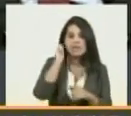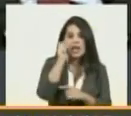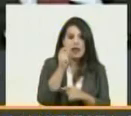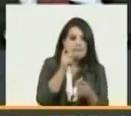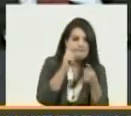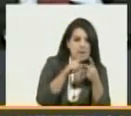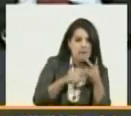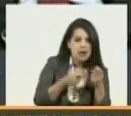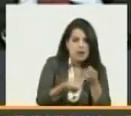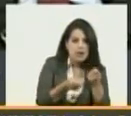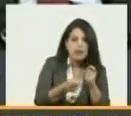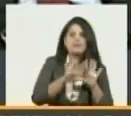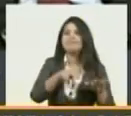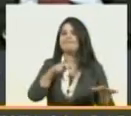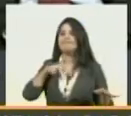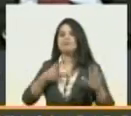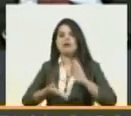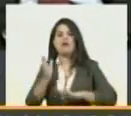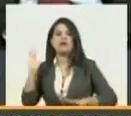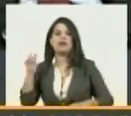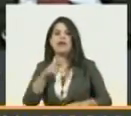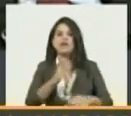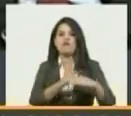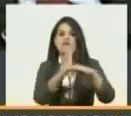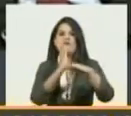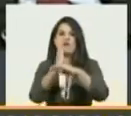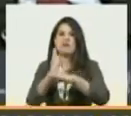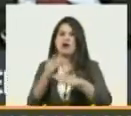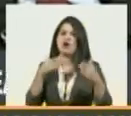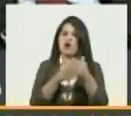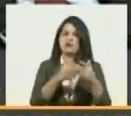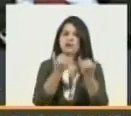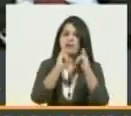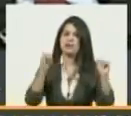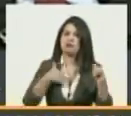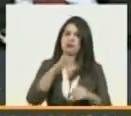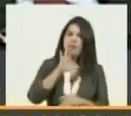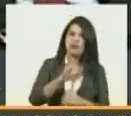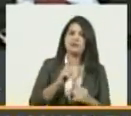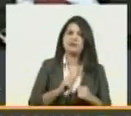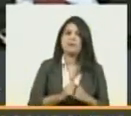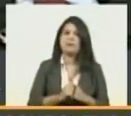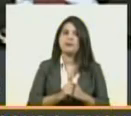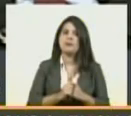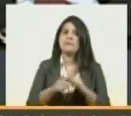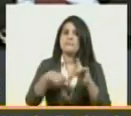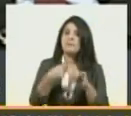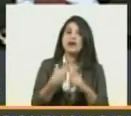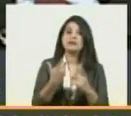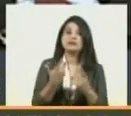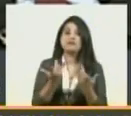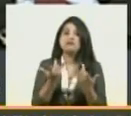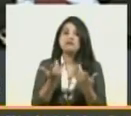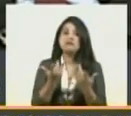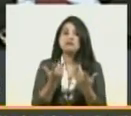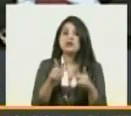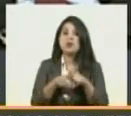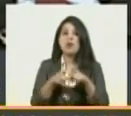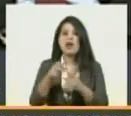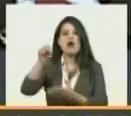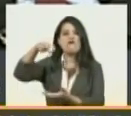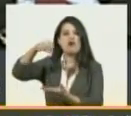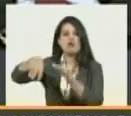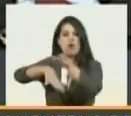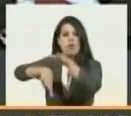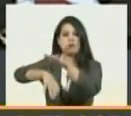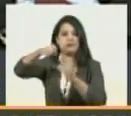específica, a afectar la soberanía de sus países, a entregarse a los fondos buitres, a